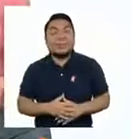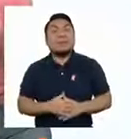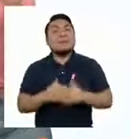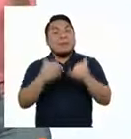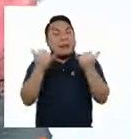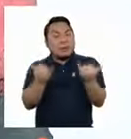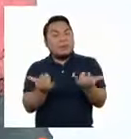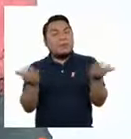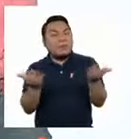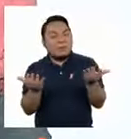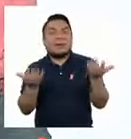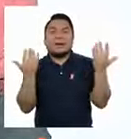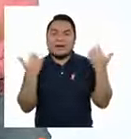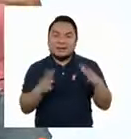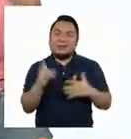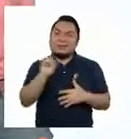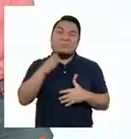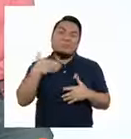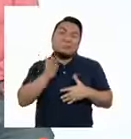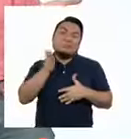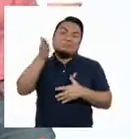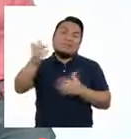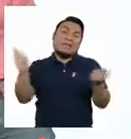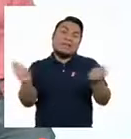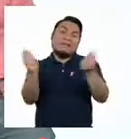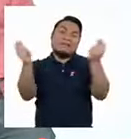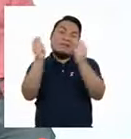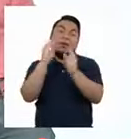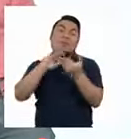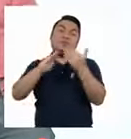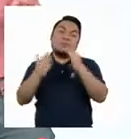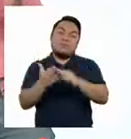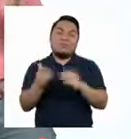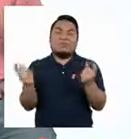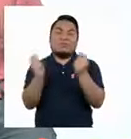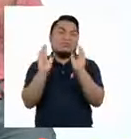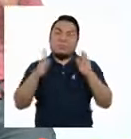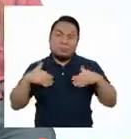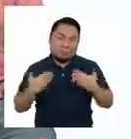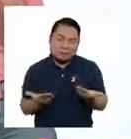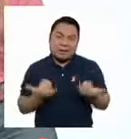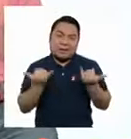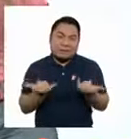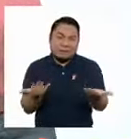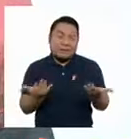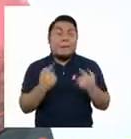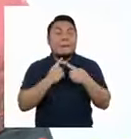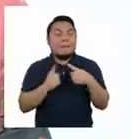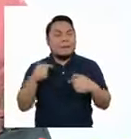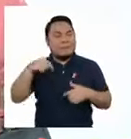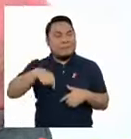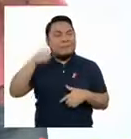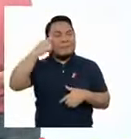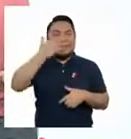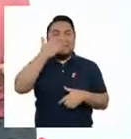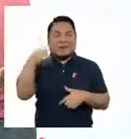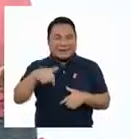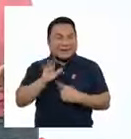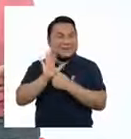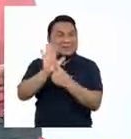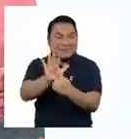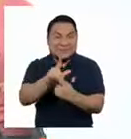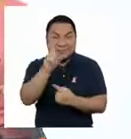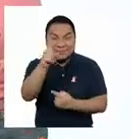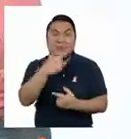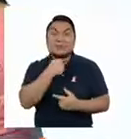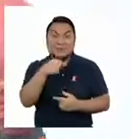Pero ahora, ya que no podemos ir a una fiesta de nuestra comunidad, nosotros vamos a hacer una. ¿Les